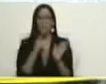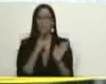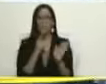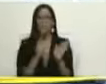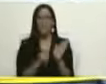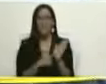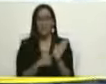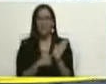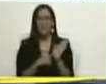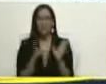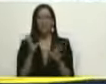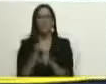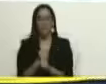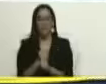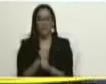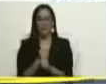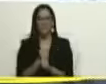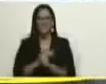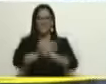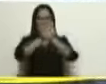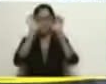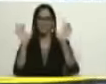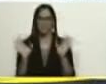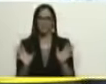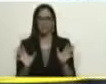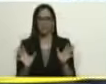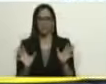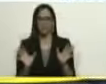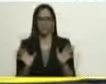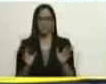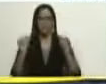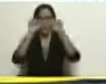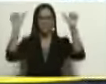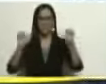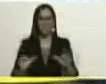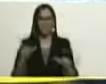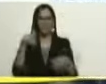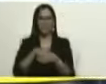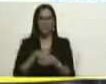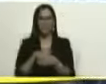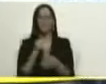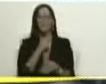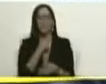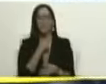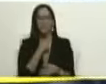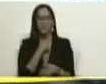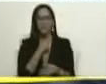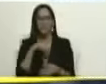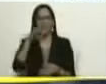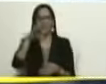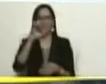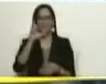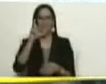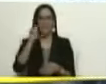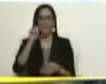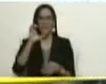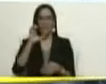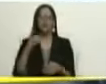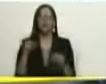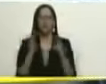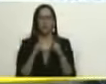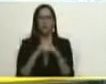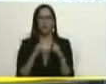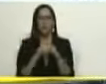absolutamente confiables, transparentes, con un sistema electoral que me gustaría que la CELAC lo conociera y lo